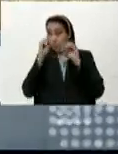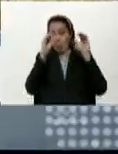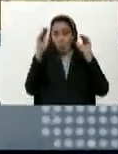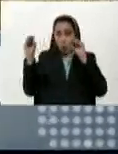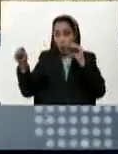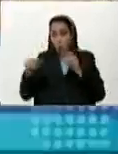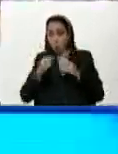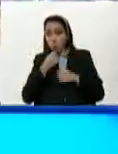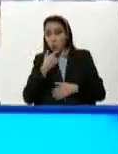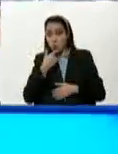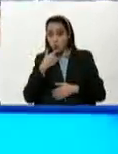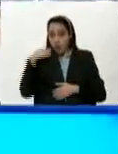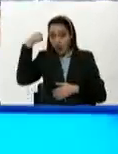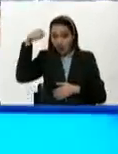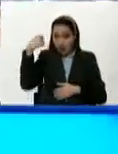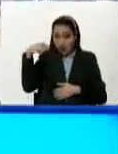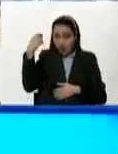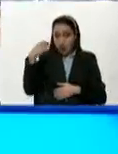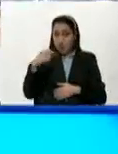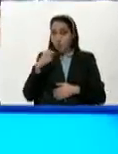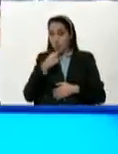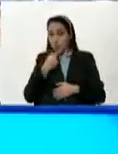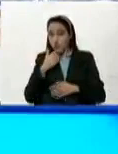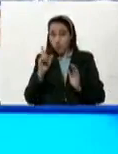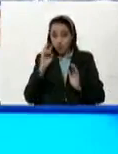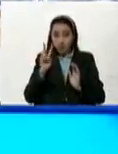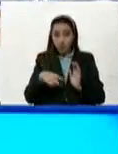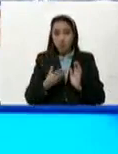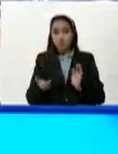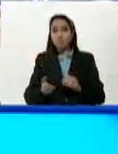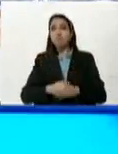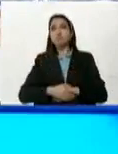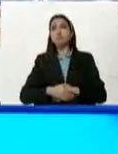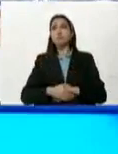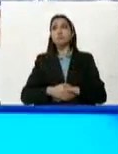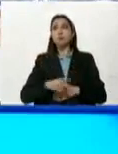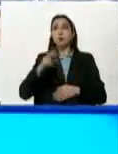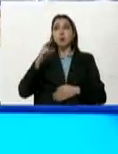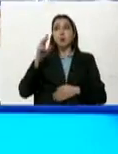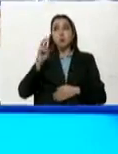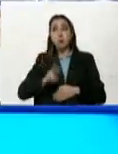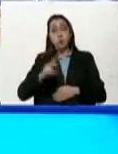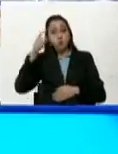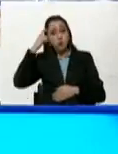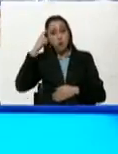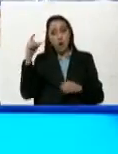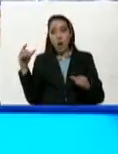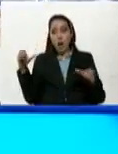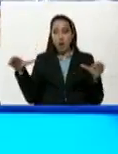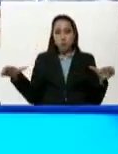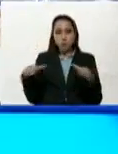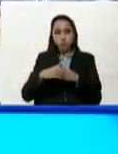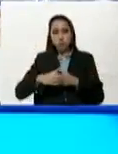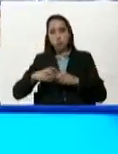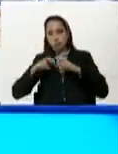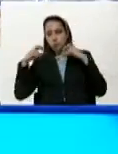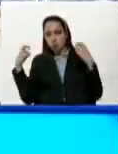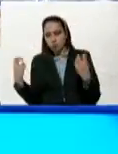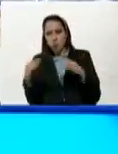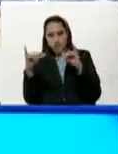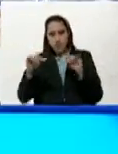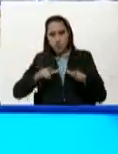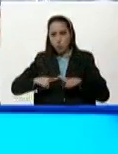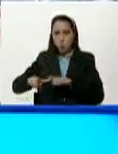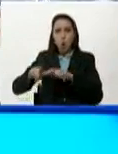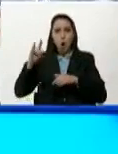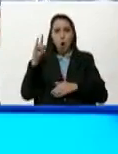sacamos un videíto bien bueno hace dos días estábamos en reuniones internas en el palacio miraflores el